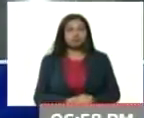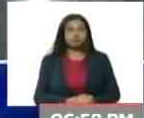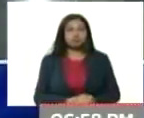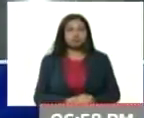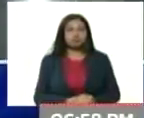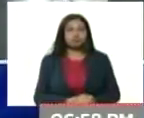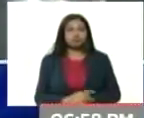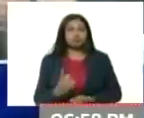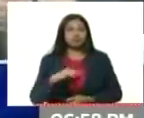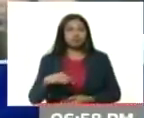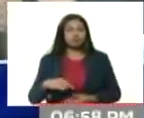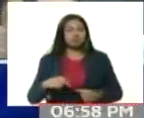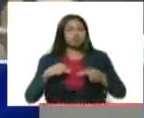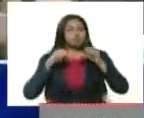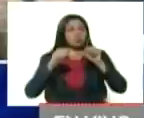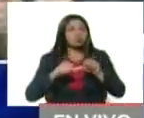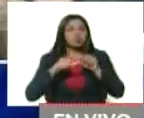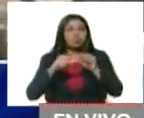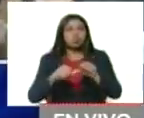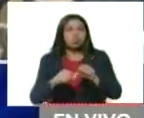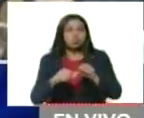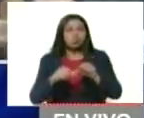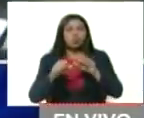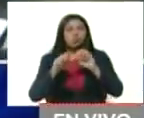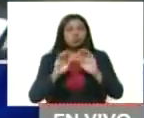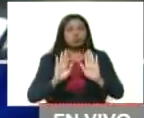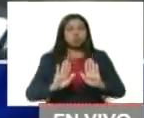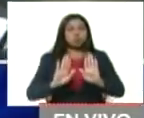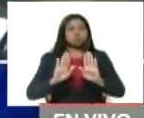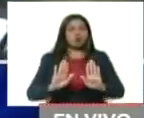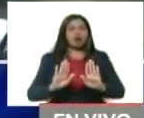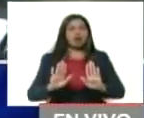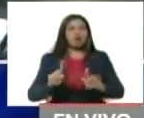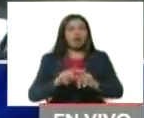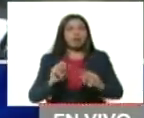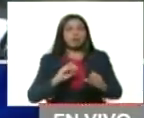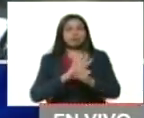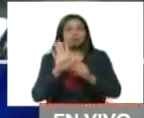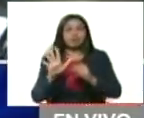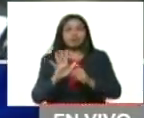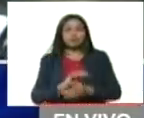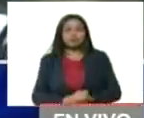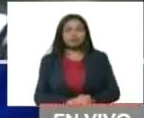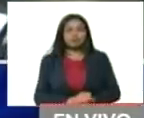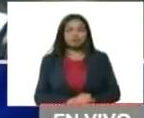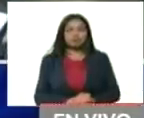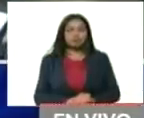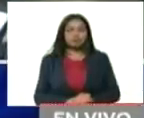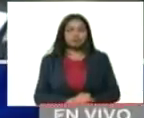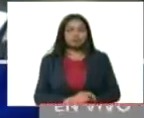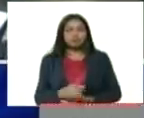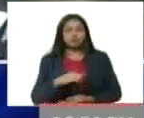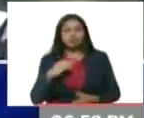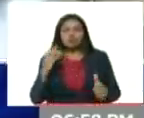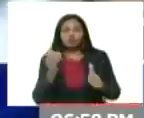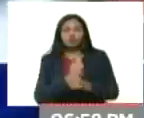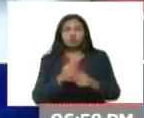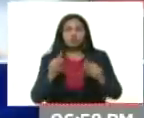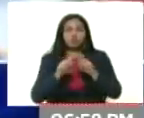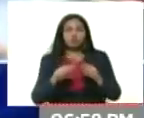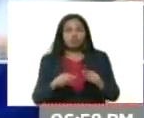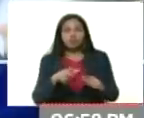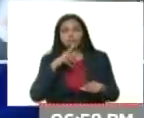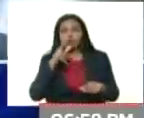hemos estado conteniendo la diseminación de la pandemia. Aquí aparecieron cosas que son